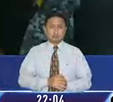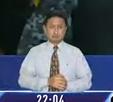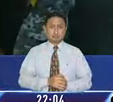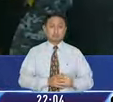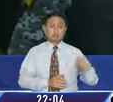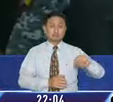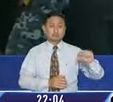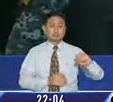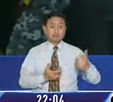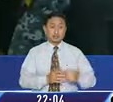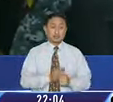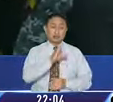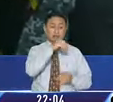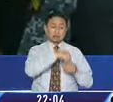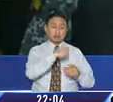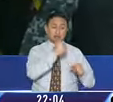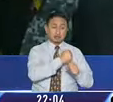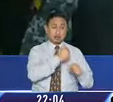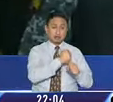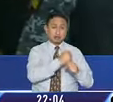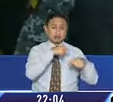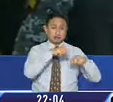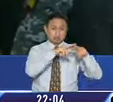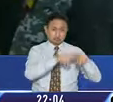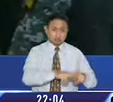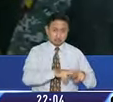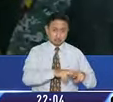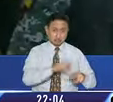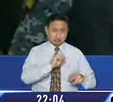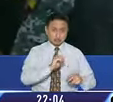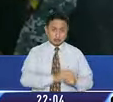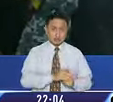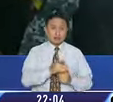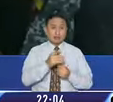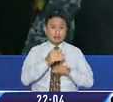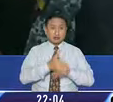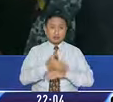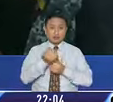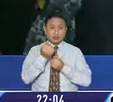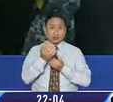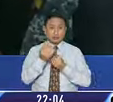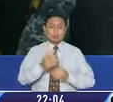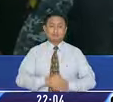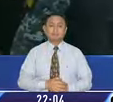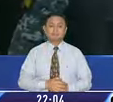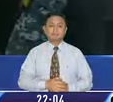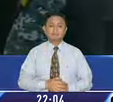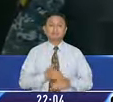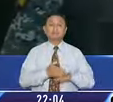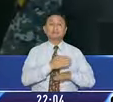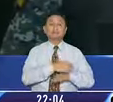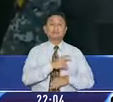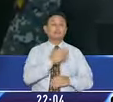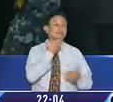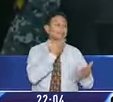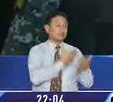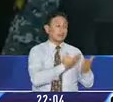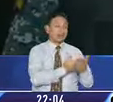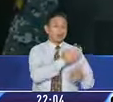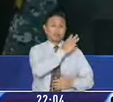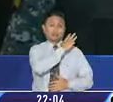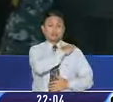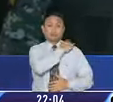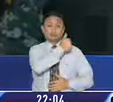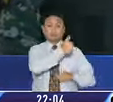buen recaudo, están laborando al interior, estamos tratando de verificar para poder informar de manera adecuada a los familiares. Como habíamos mencionado, gracias al general